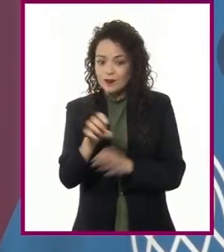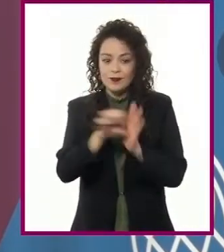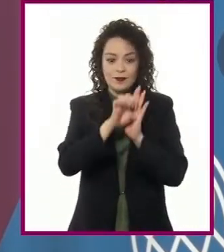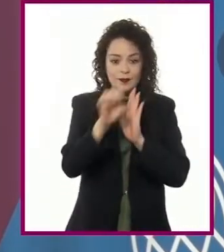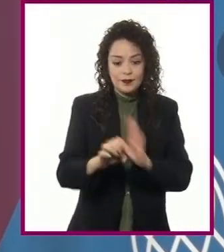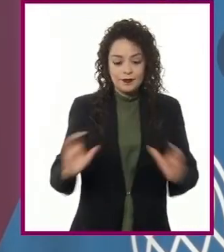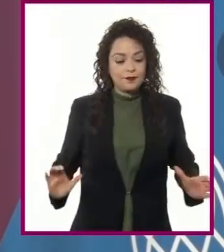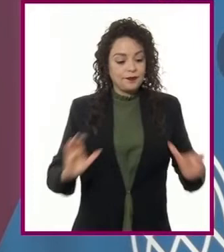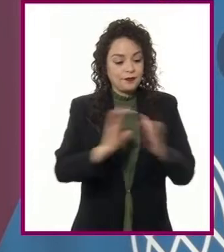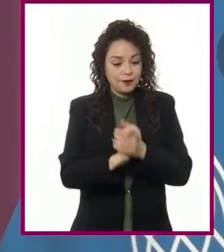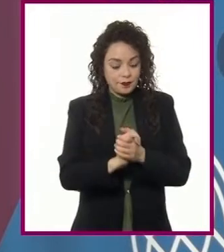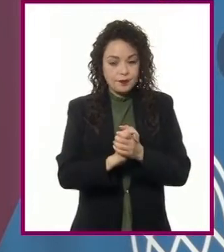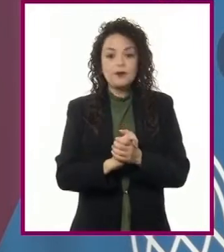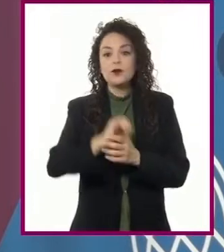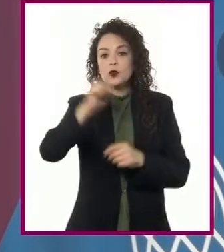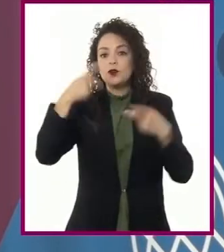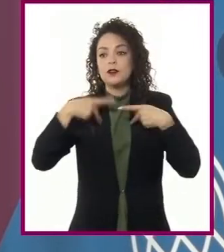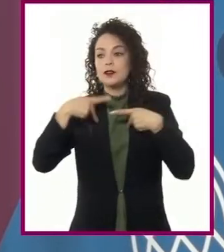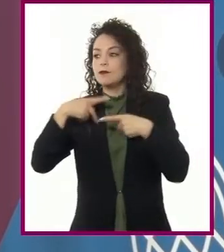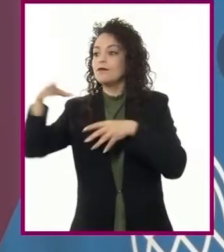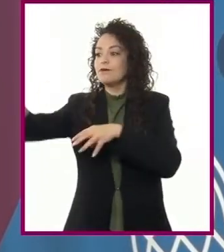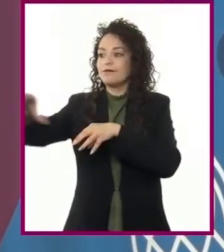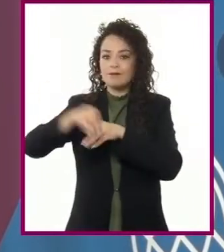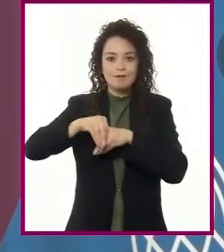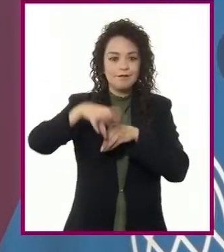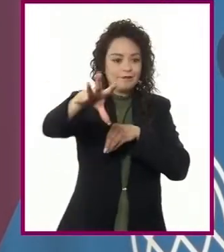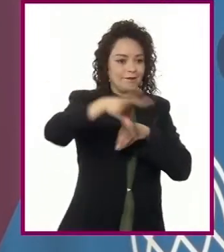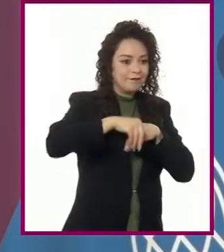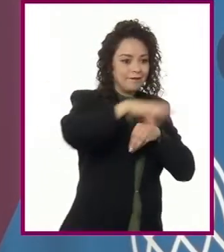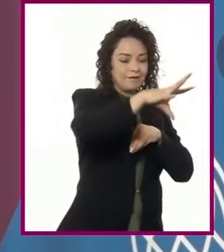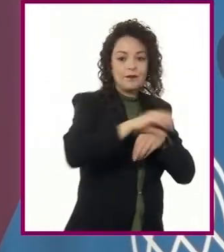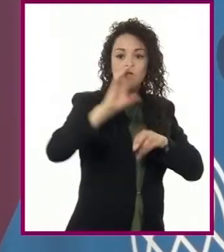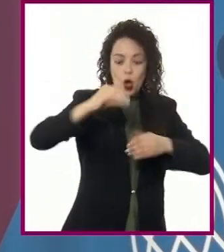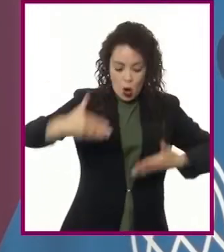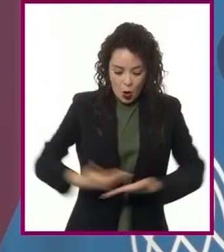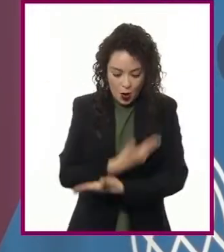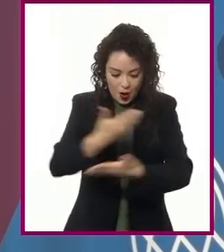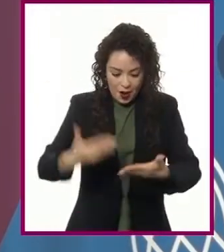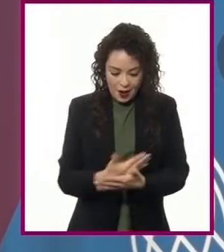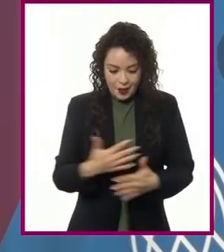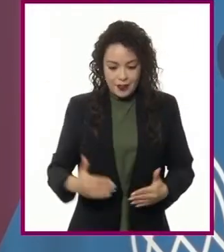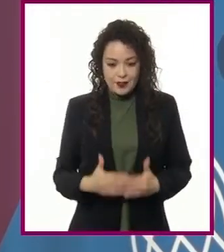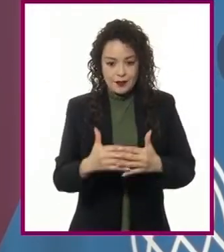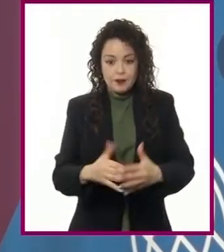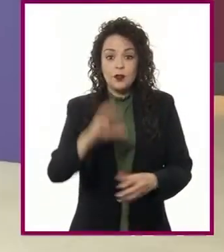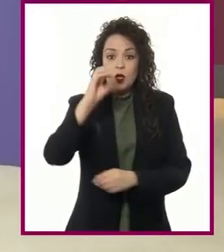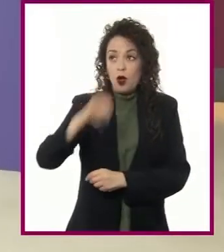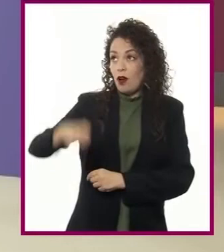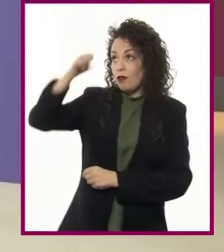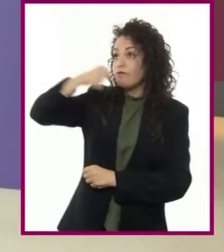se integran al grupo otras personas, lo mismo que cuando nacen nuevos integrantes o fallecen los mayores.